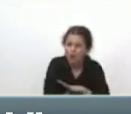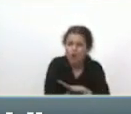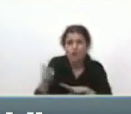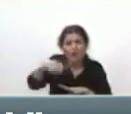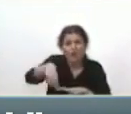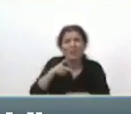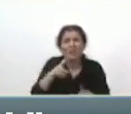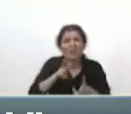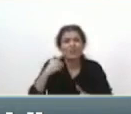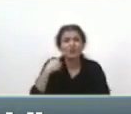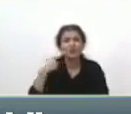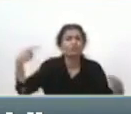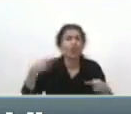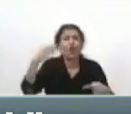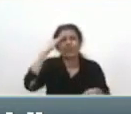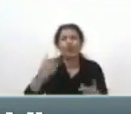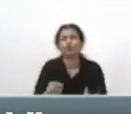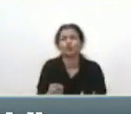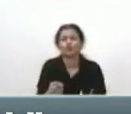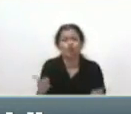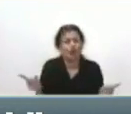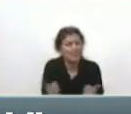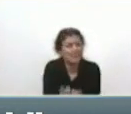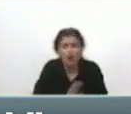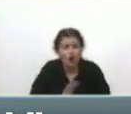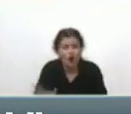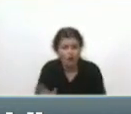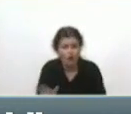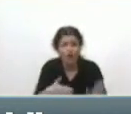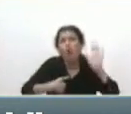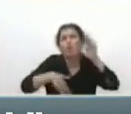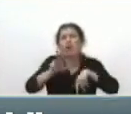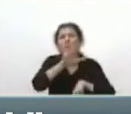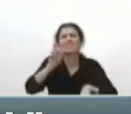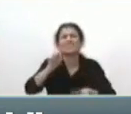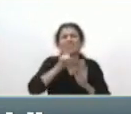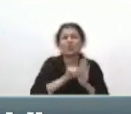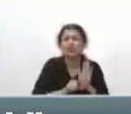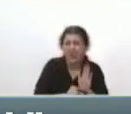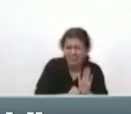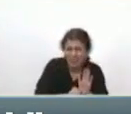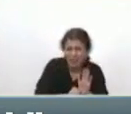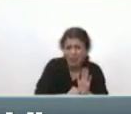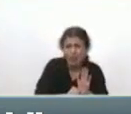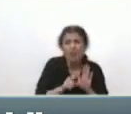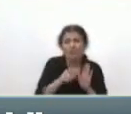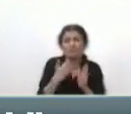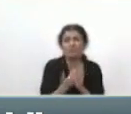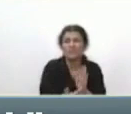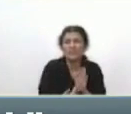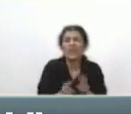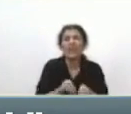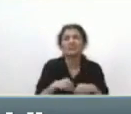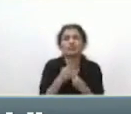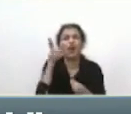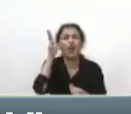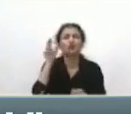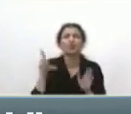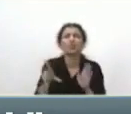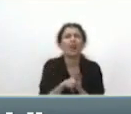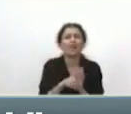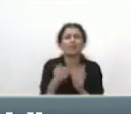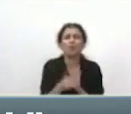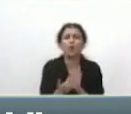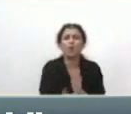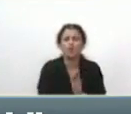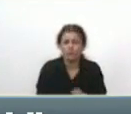esto Así es inconstitucional son más de 300 artículos derogan más de más de 80 leyes sí y no deberíamos